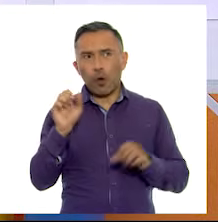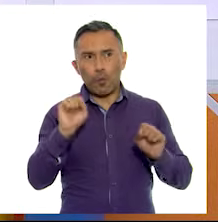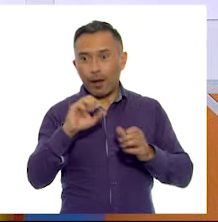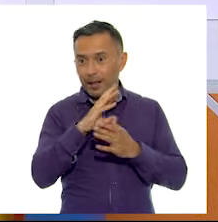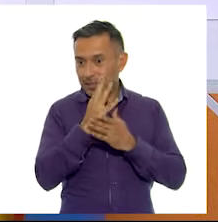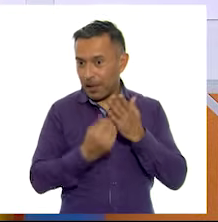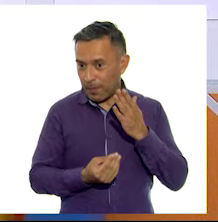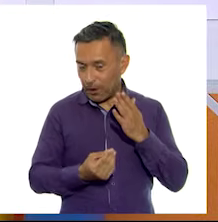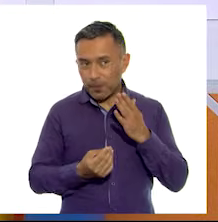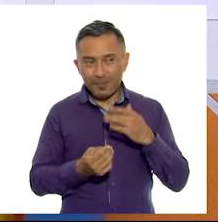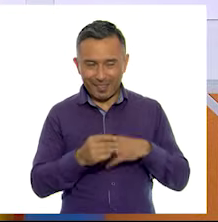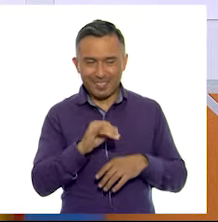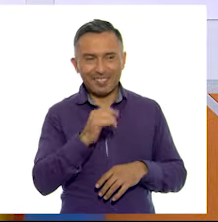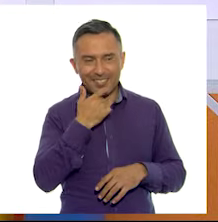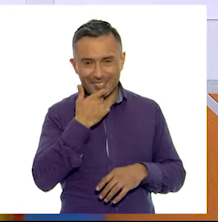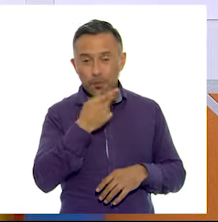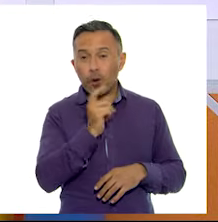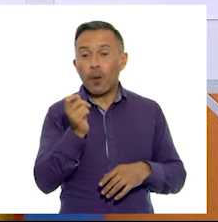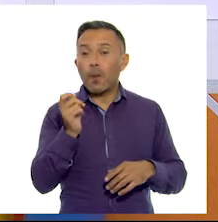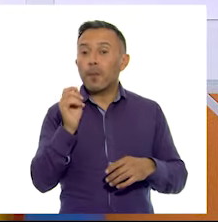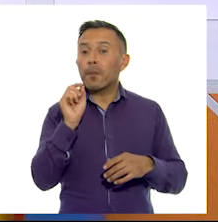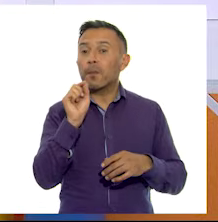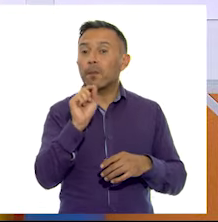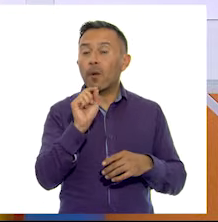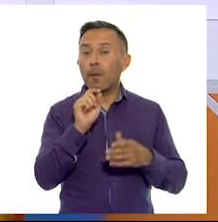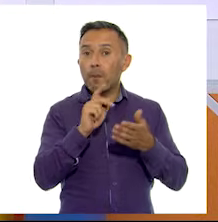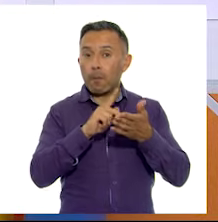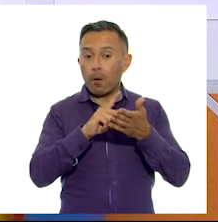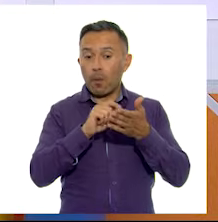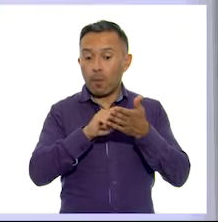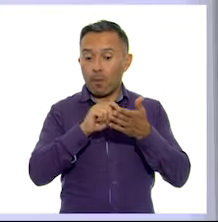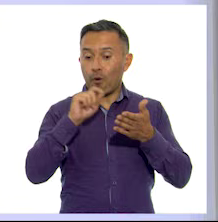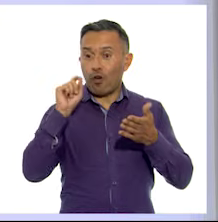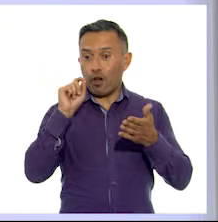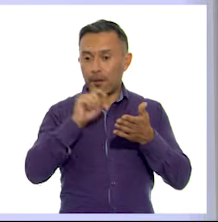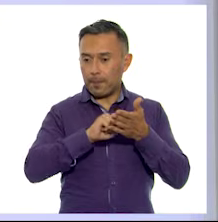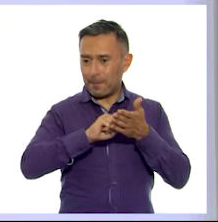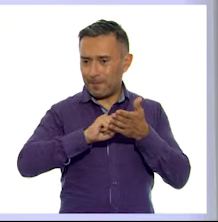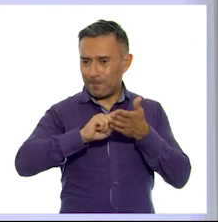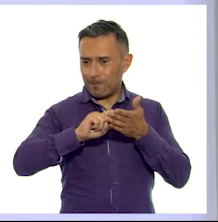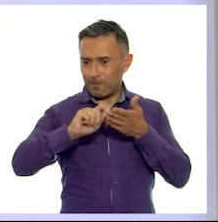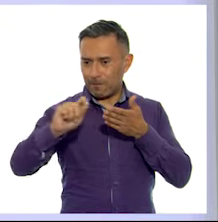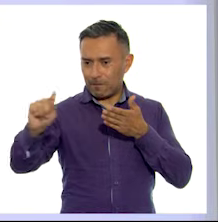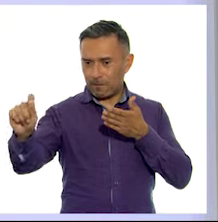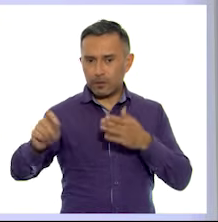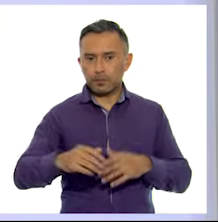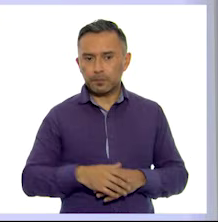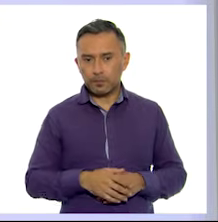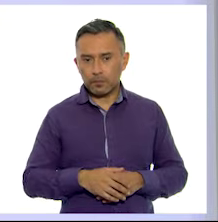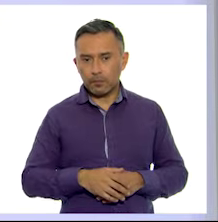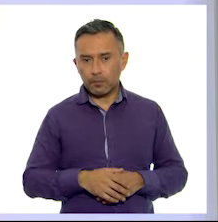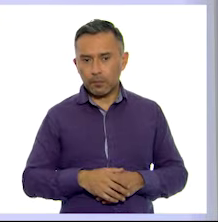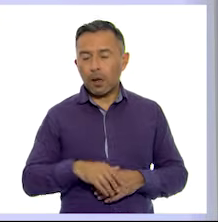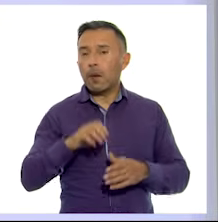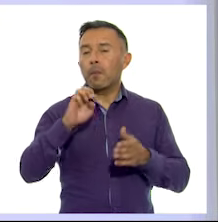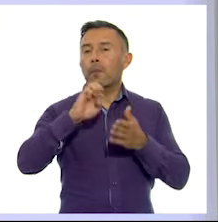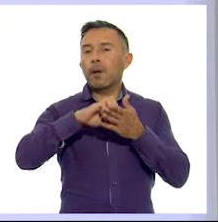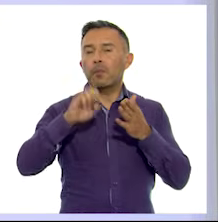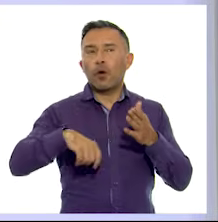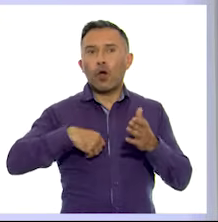no vayas a despegar el plumón del papel. A ver, entonces vemos pones cómo tu lo punto haces. Y, por ejemplo, el mío va a correr